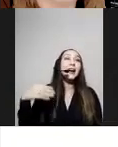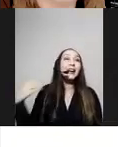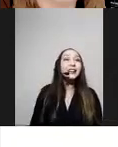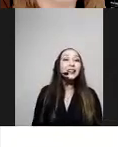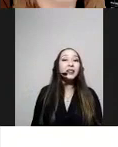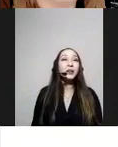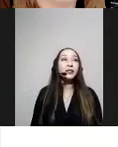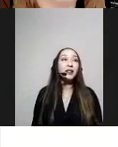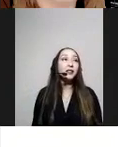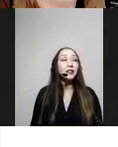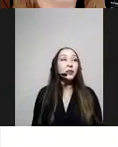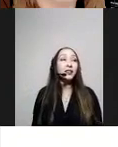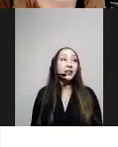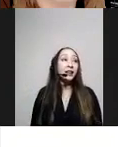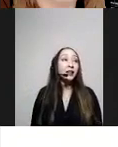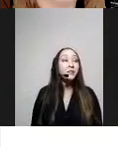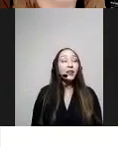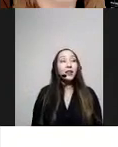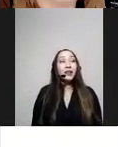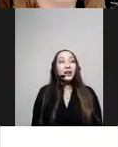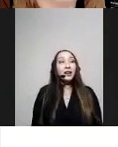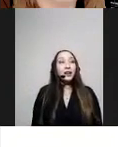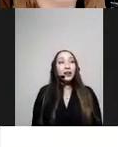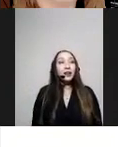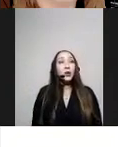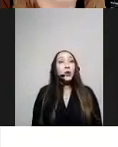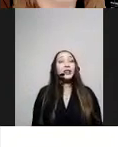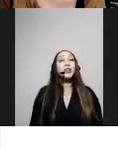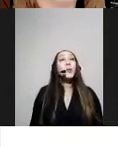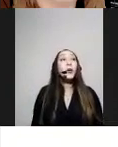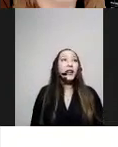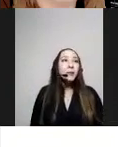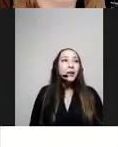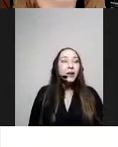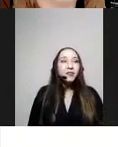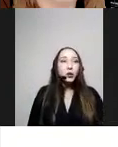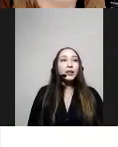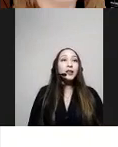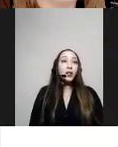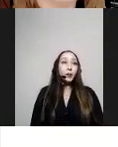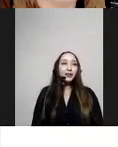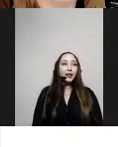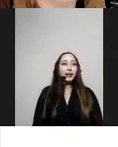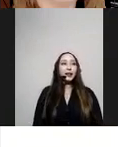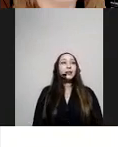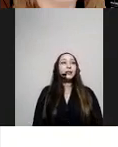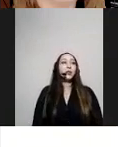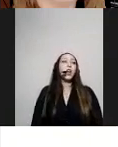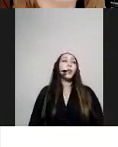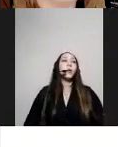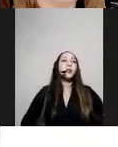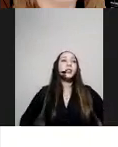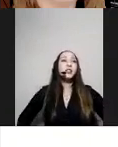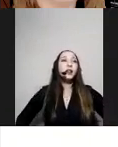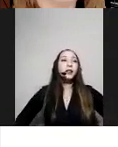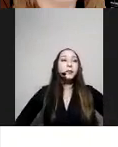más grandes de nuestra era. Google tiene un programa de mindfulness desde el 2007, desarrollado